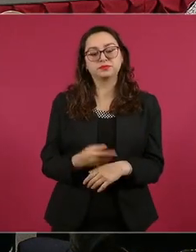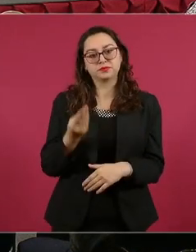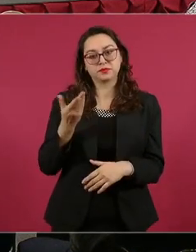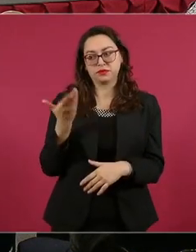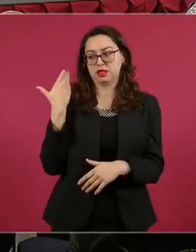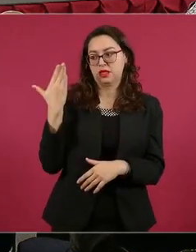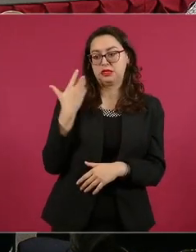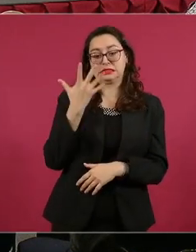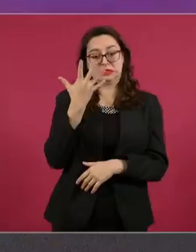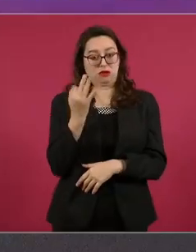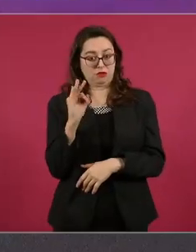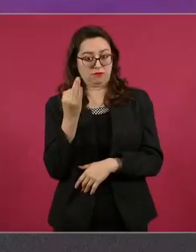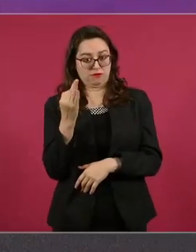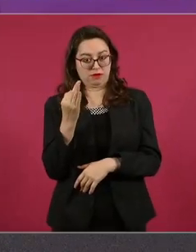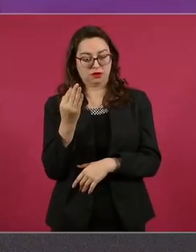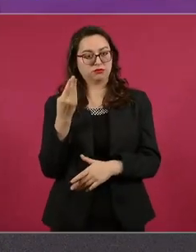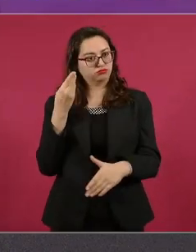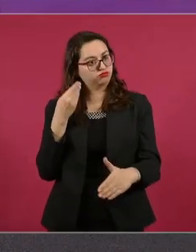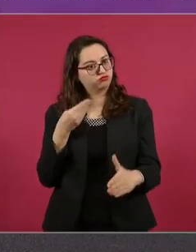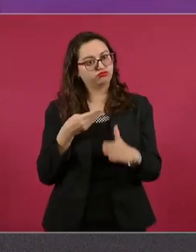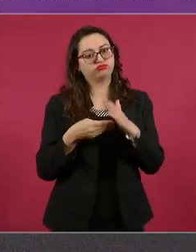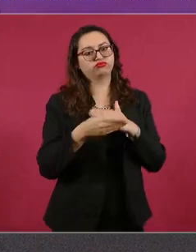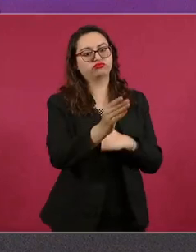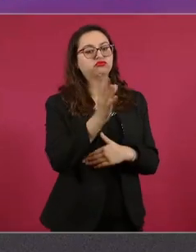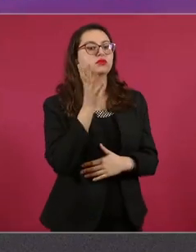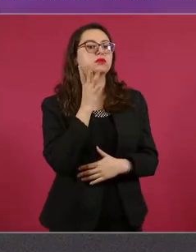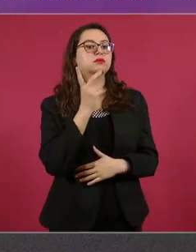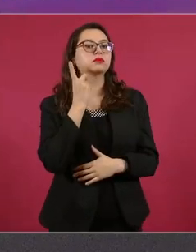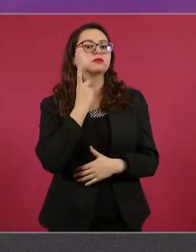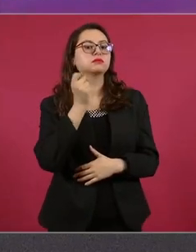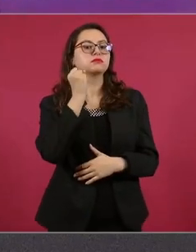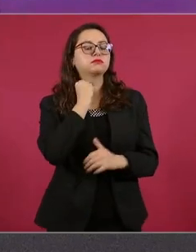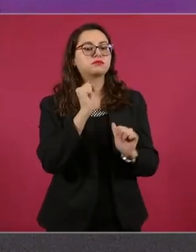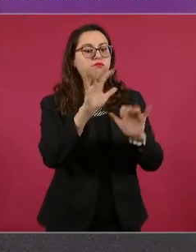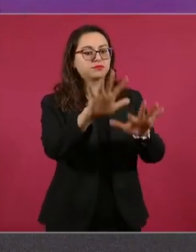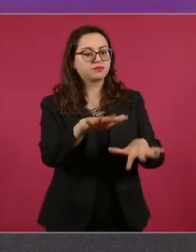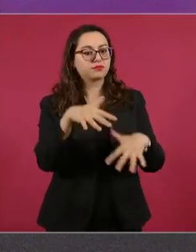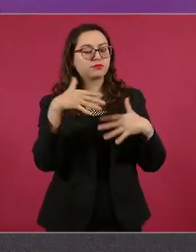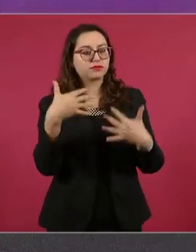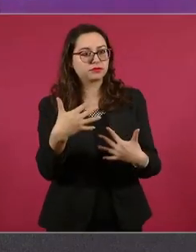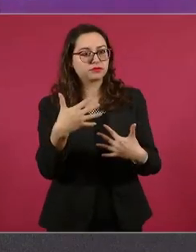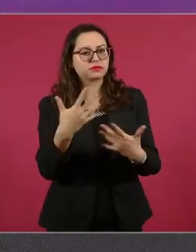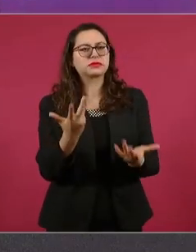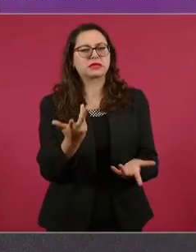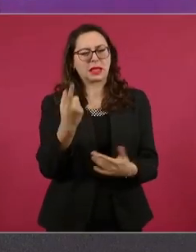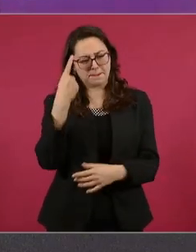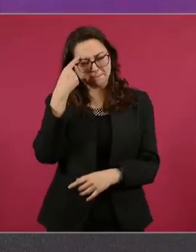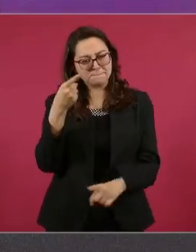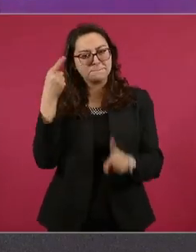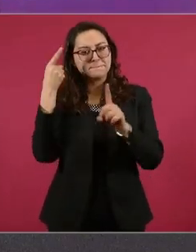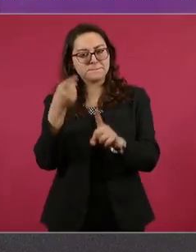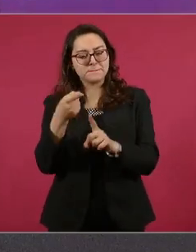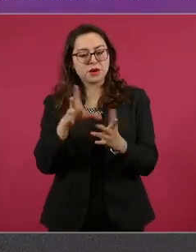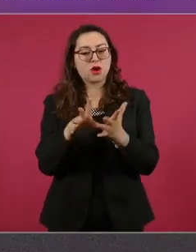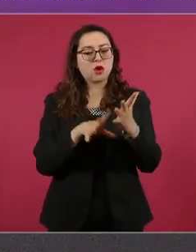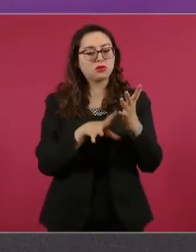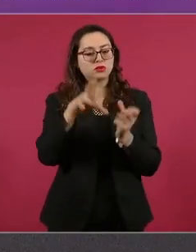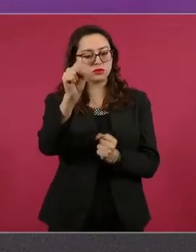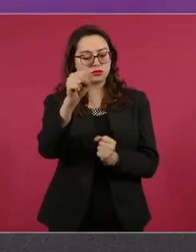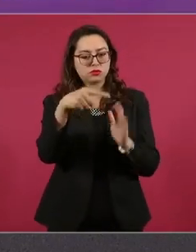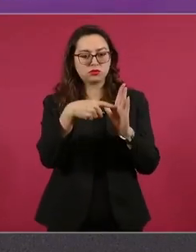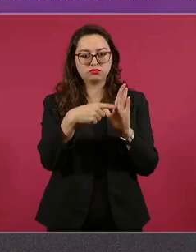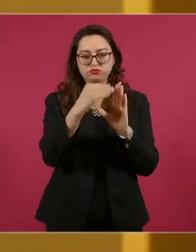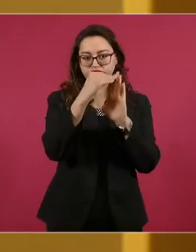febrero al Congreso de la Unión para darle un nuevo rostro y espíritu a la Constitución